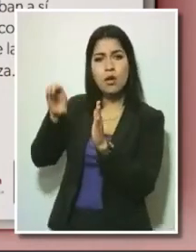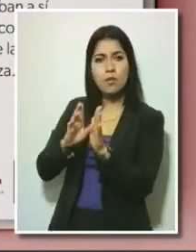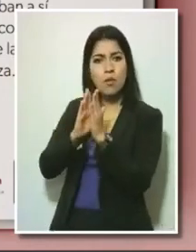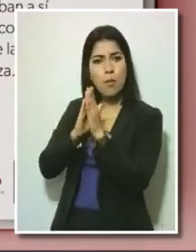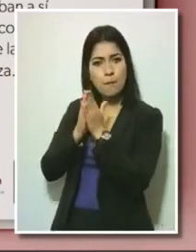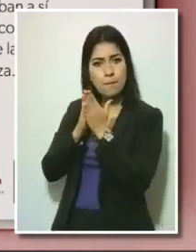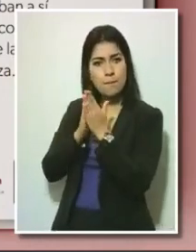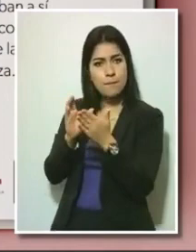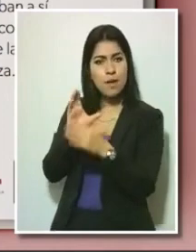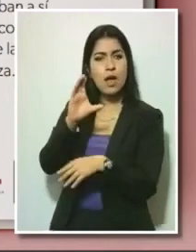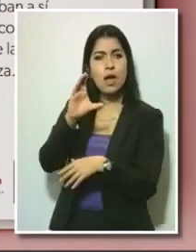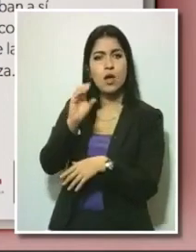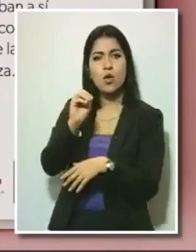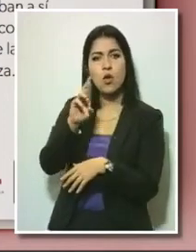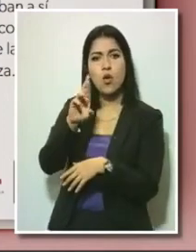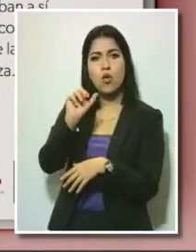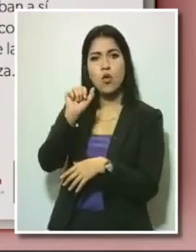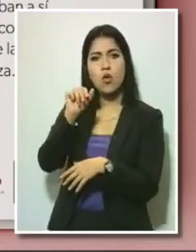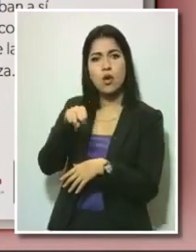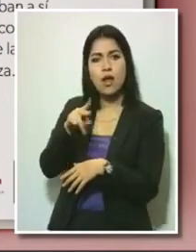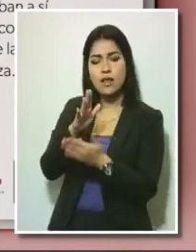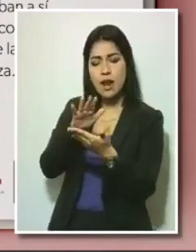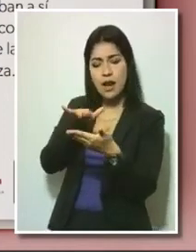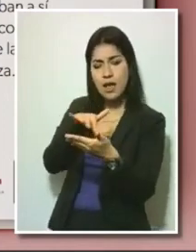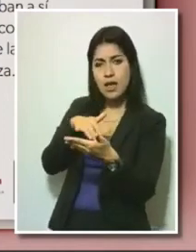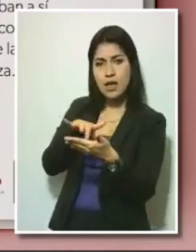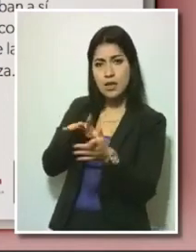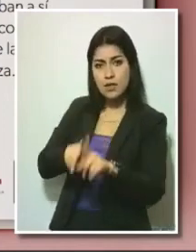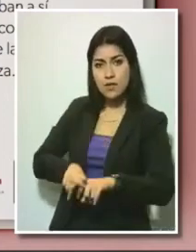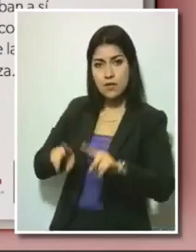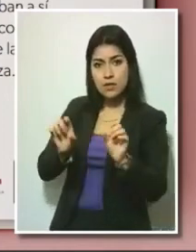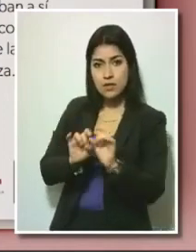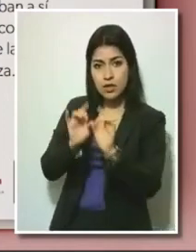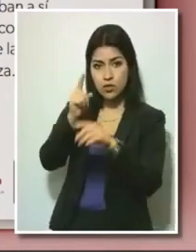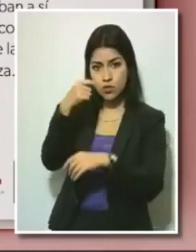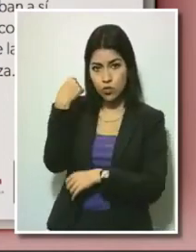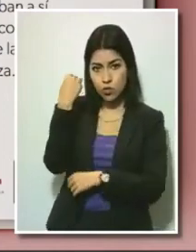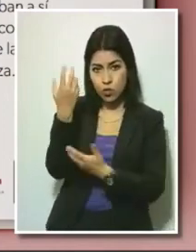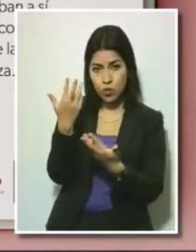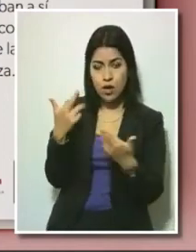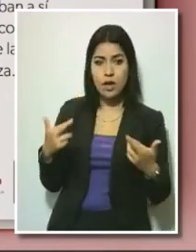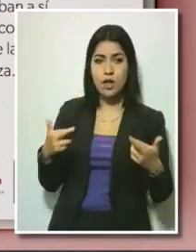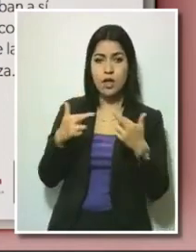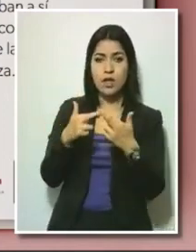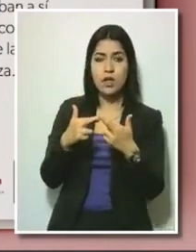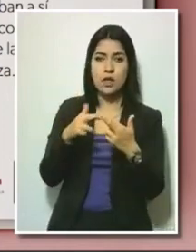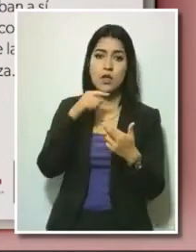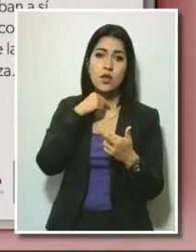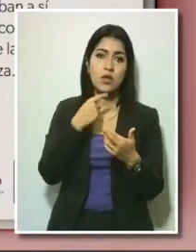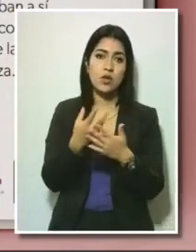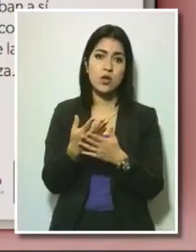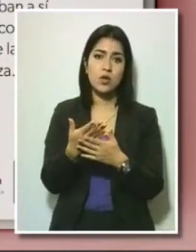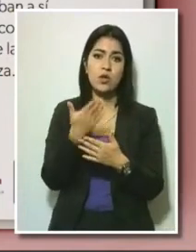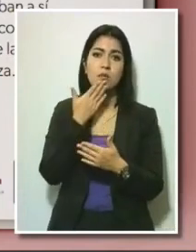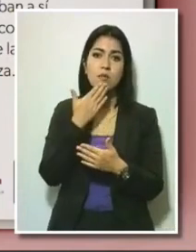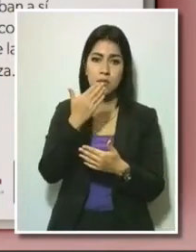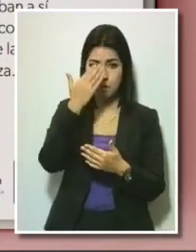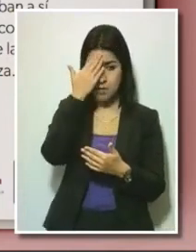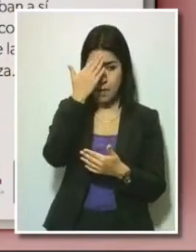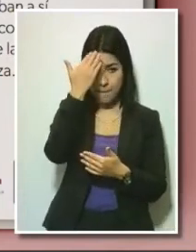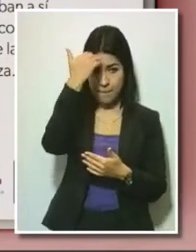una perspectiva de la creencia musulmana, es muy distinto si uno lee el Corán desde un pensamiento de